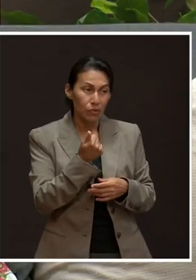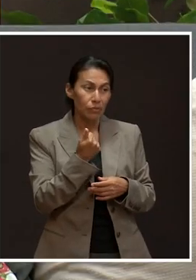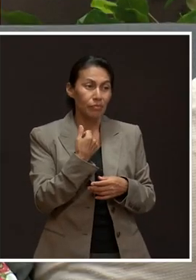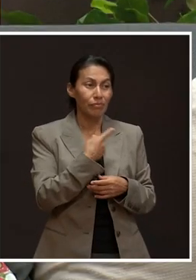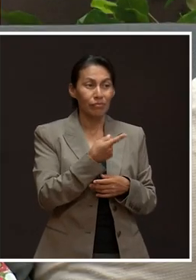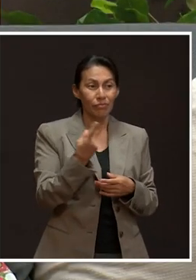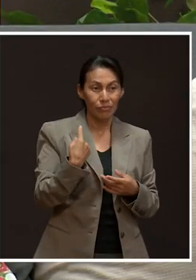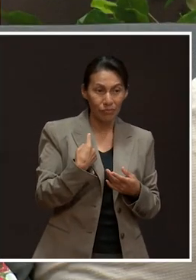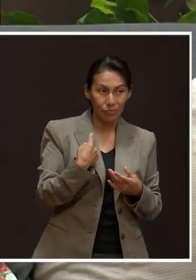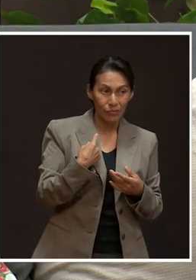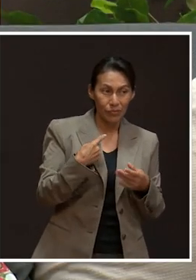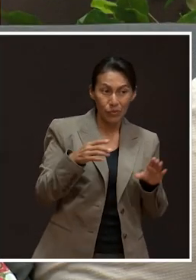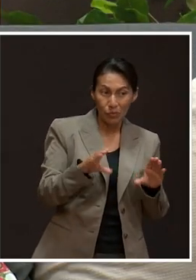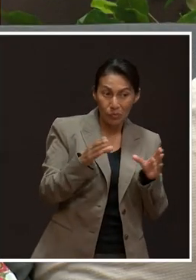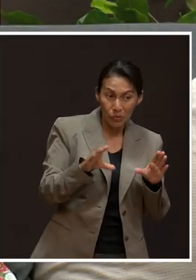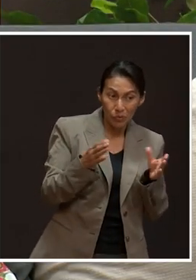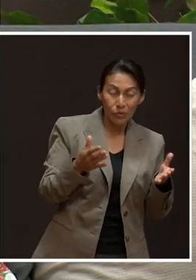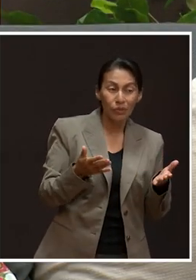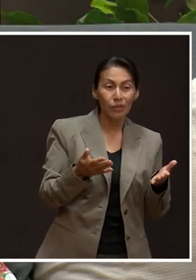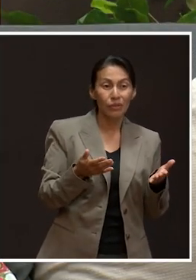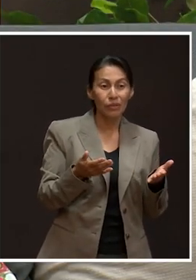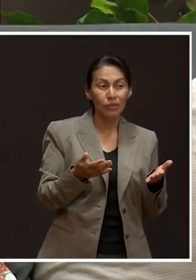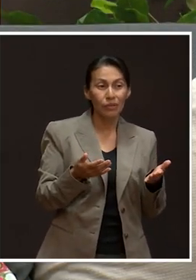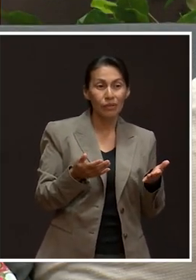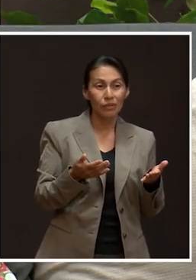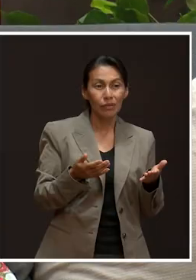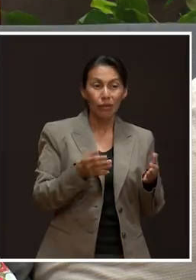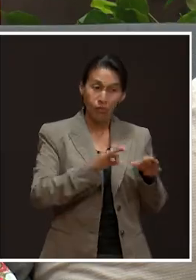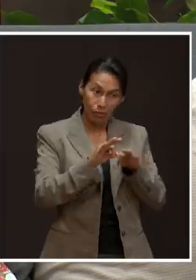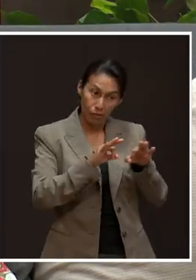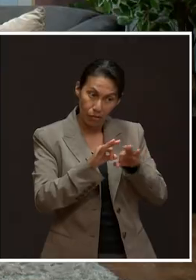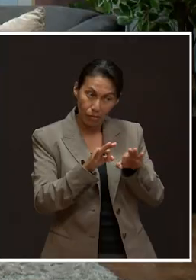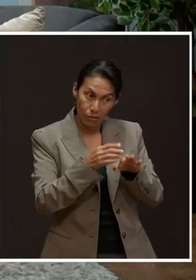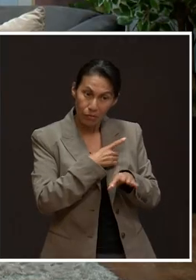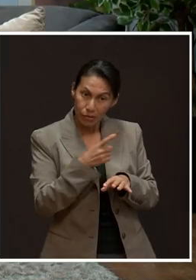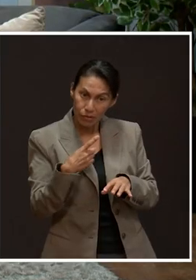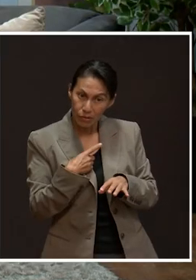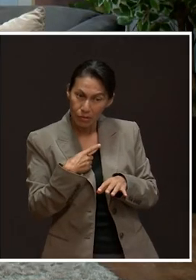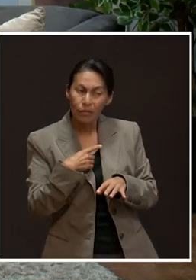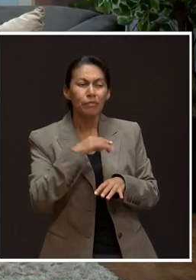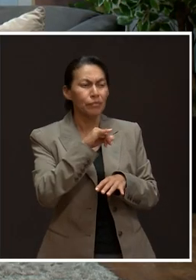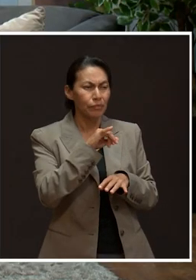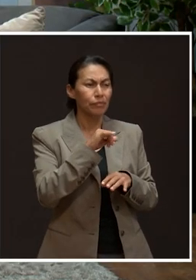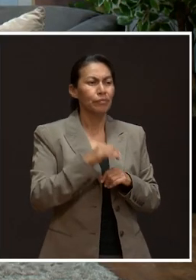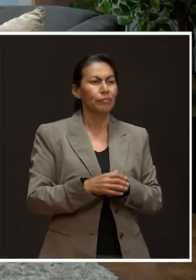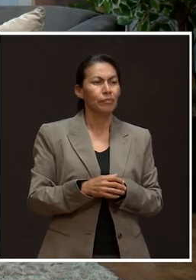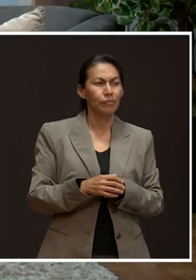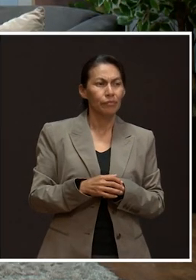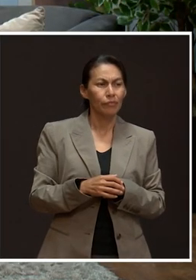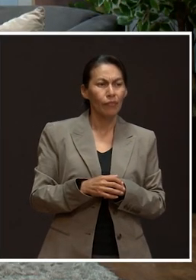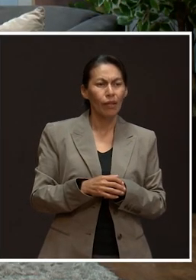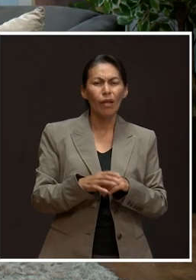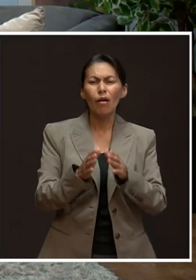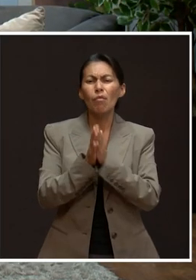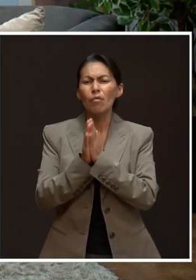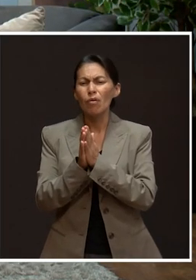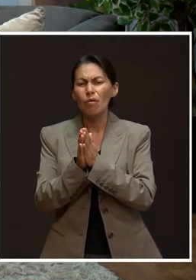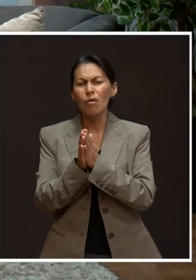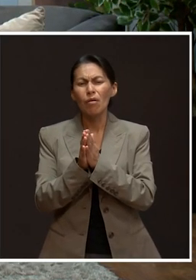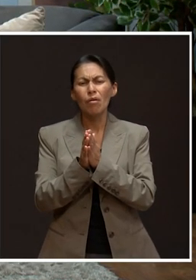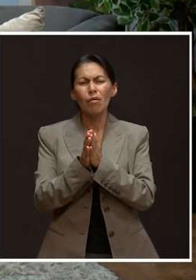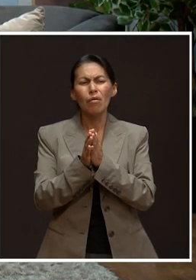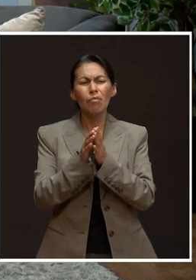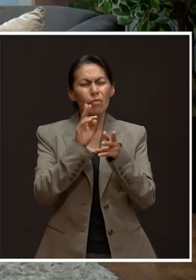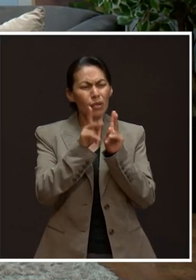colportores, pues... Uno tiene que trabajar, ¿verdad? Sí. Blanca, cuéntanos, tú eres